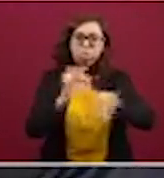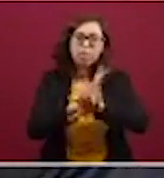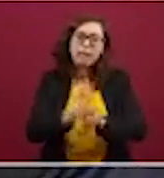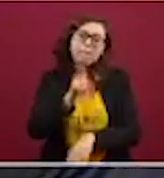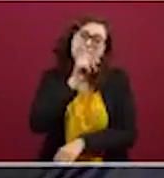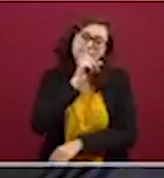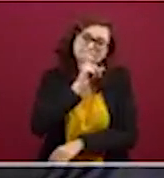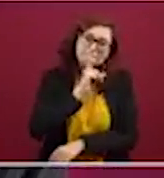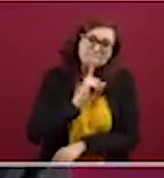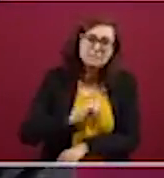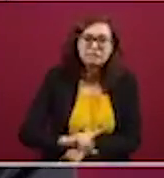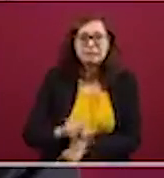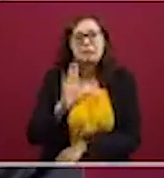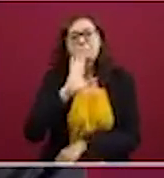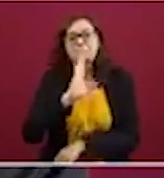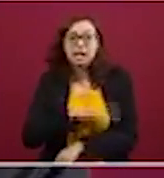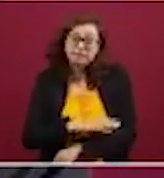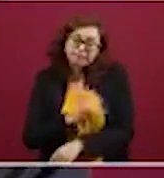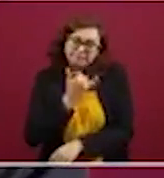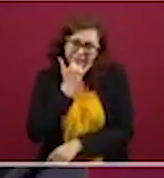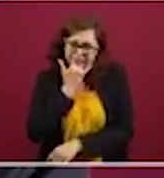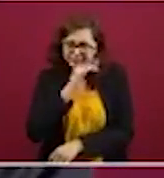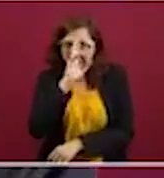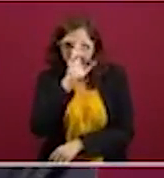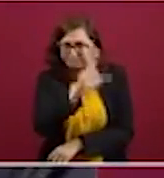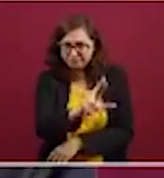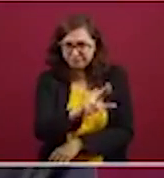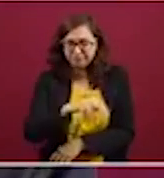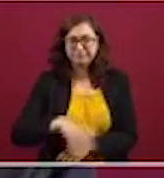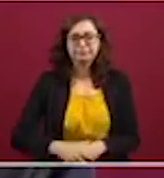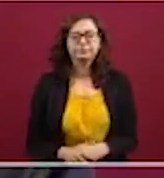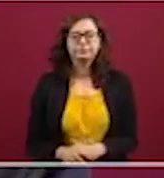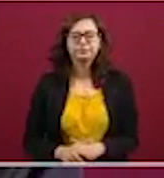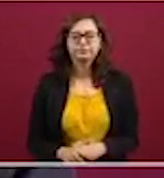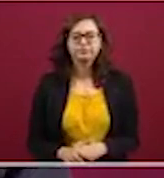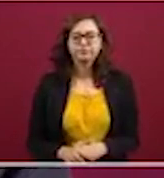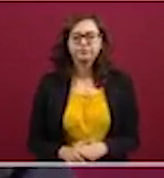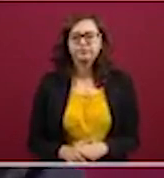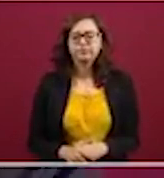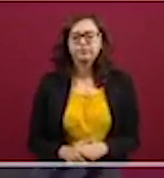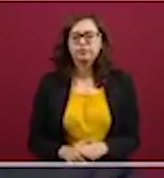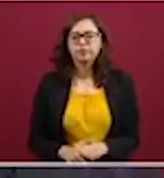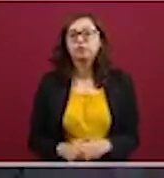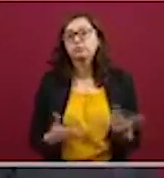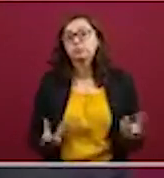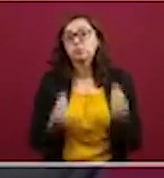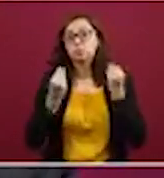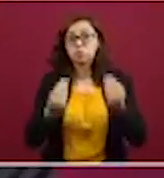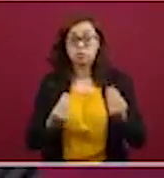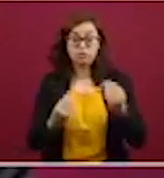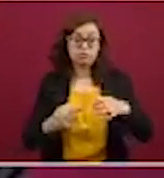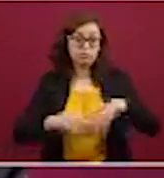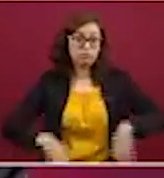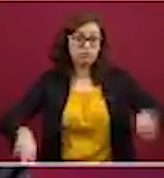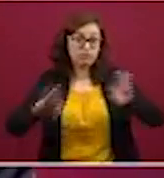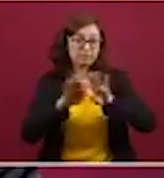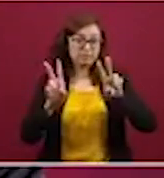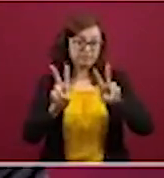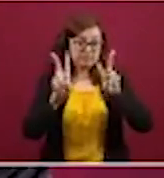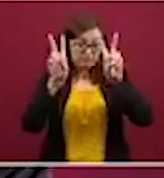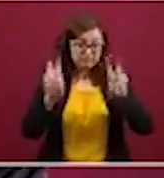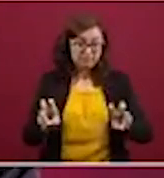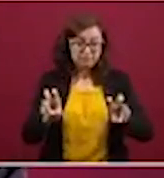todo respeto y por eso es un rayo es muy importante que